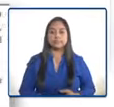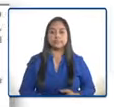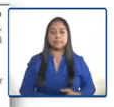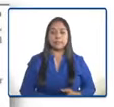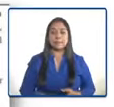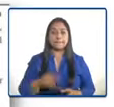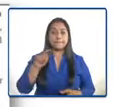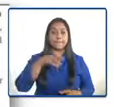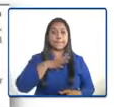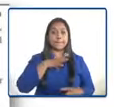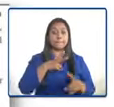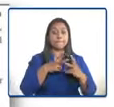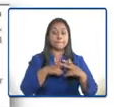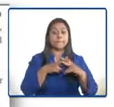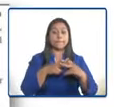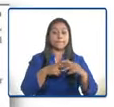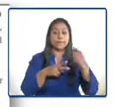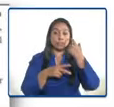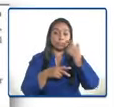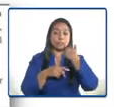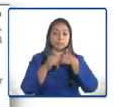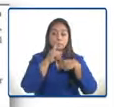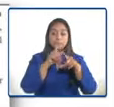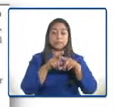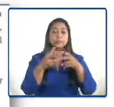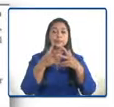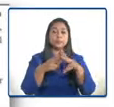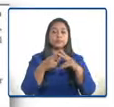Tiene una enmienda